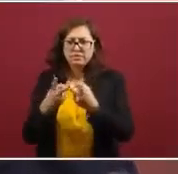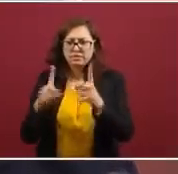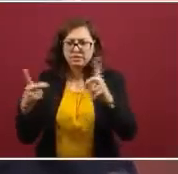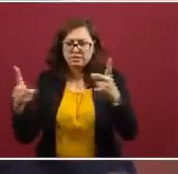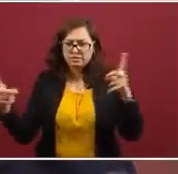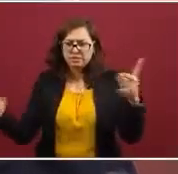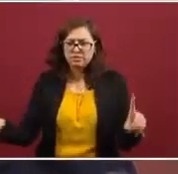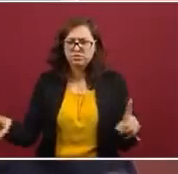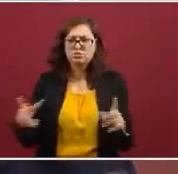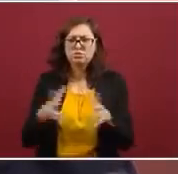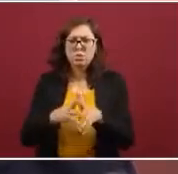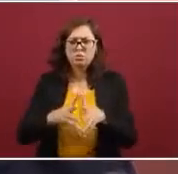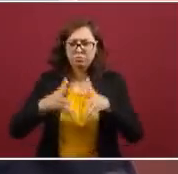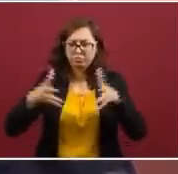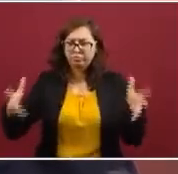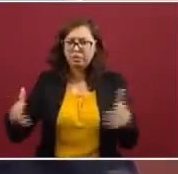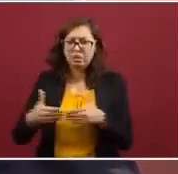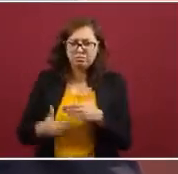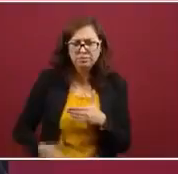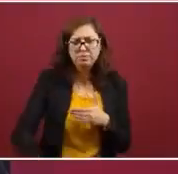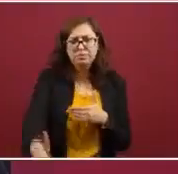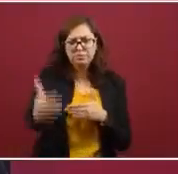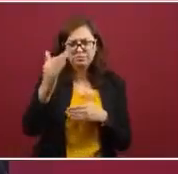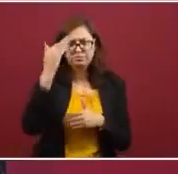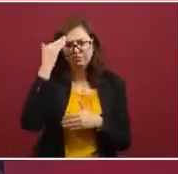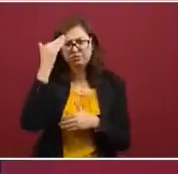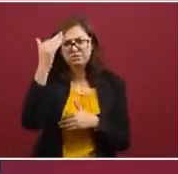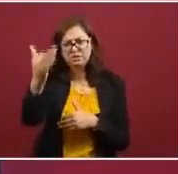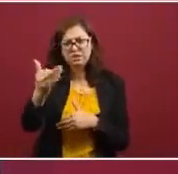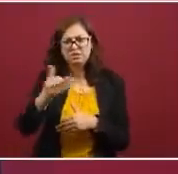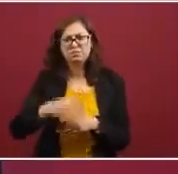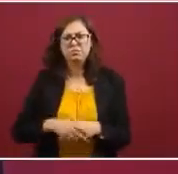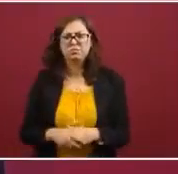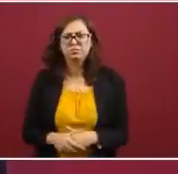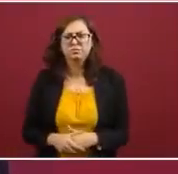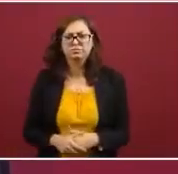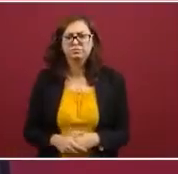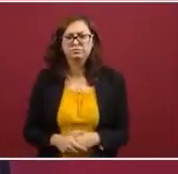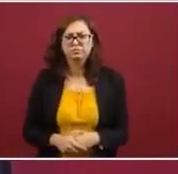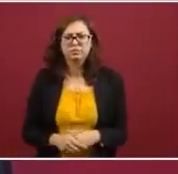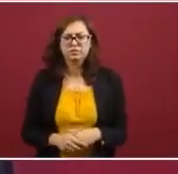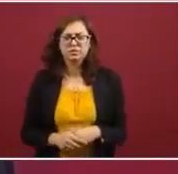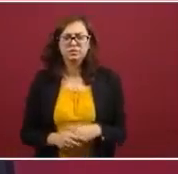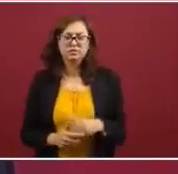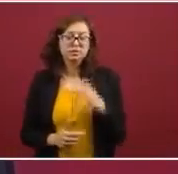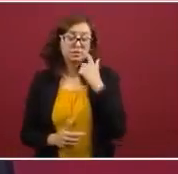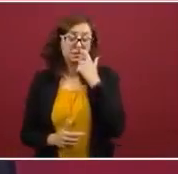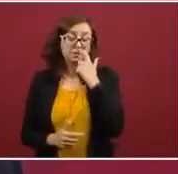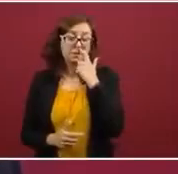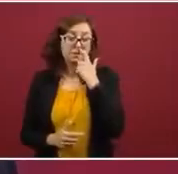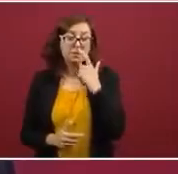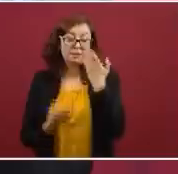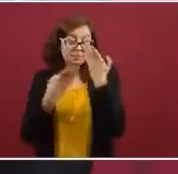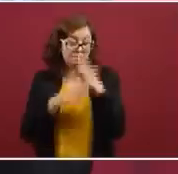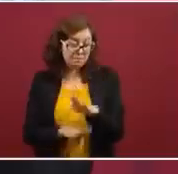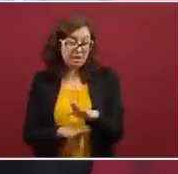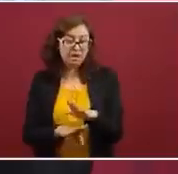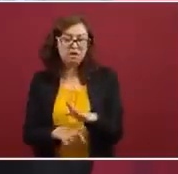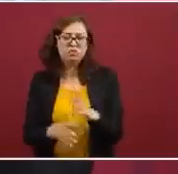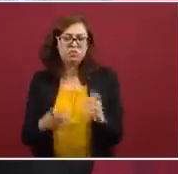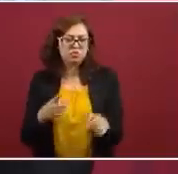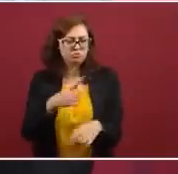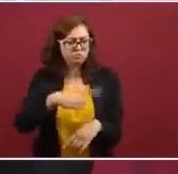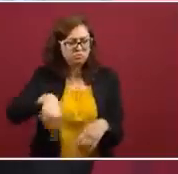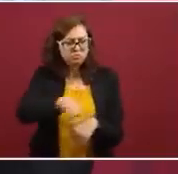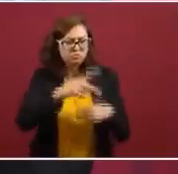perspectivas de crecimiento de largo plazo, ¿no? Digo, ahora siempre, incluso dentro del mismo banco, tenemos